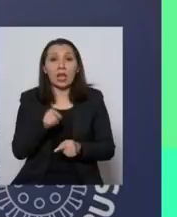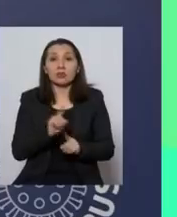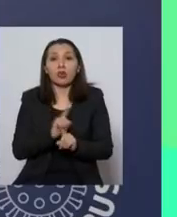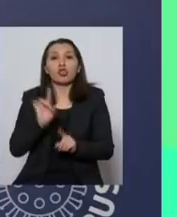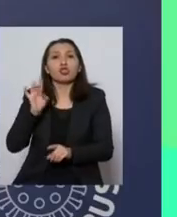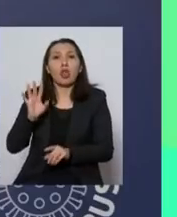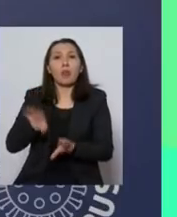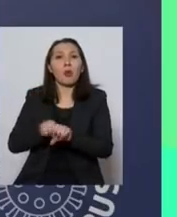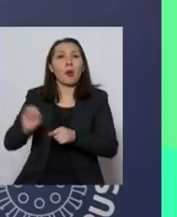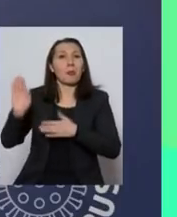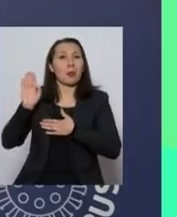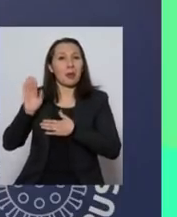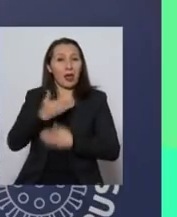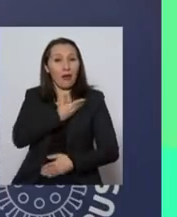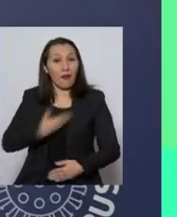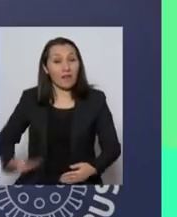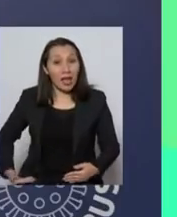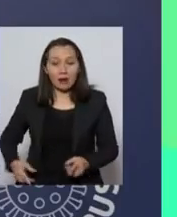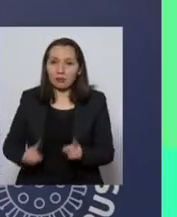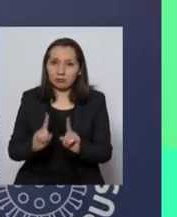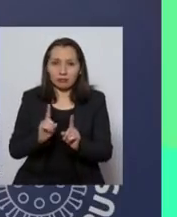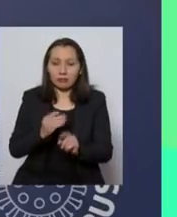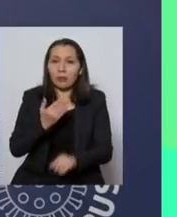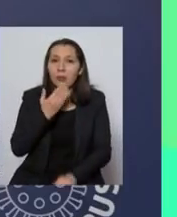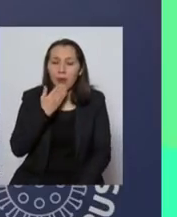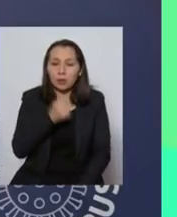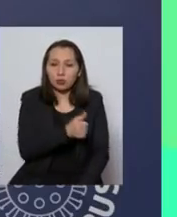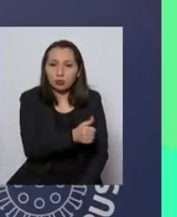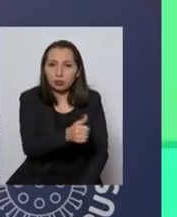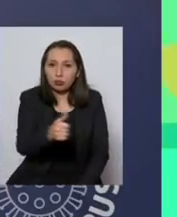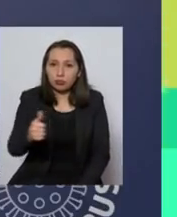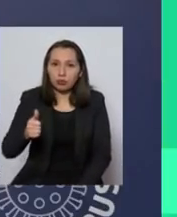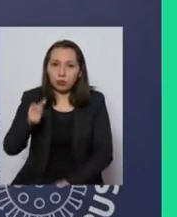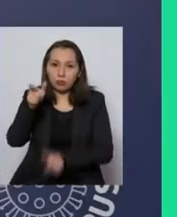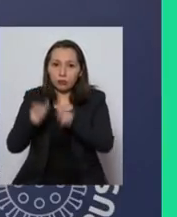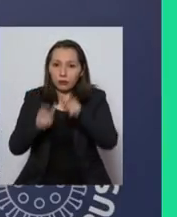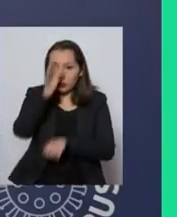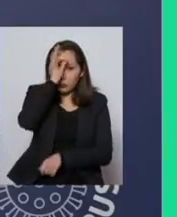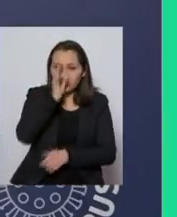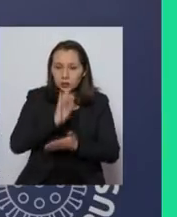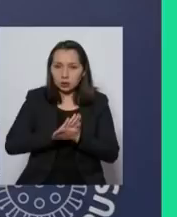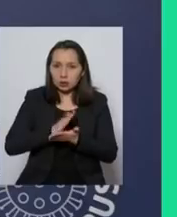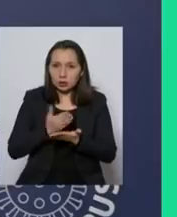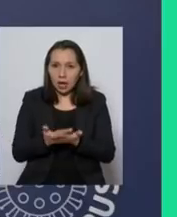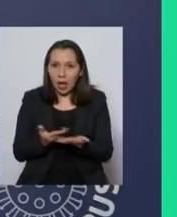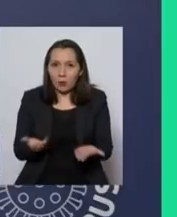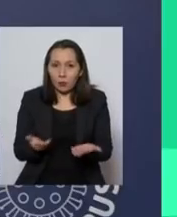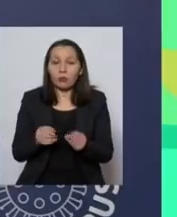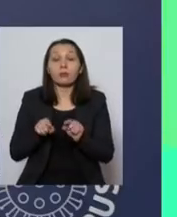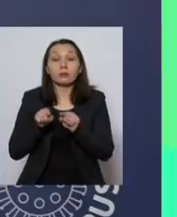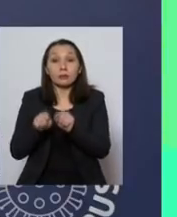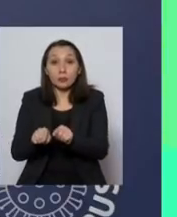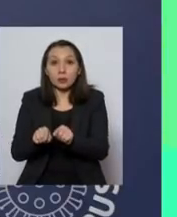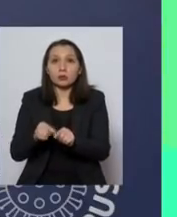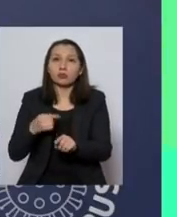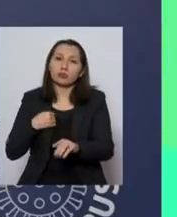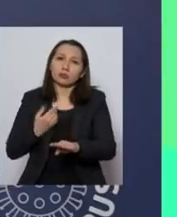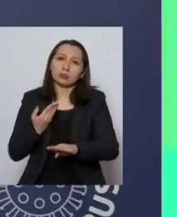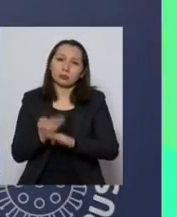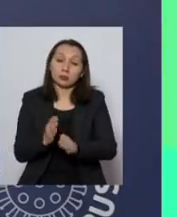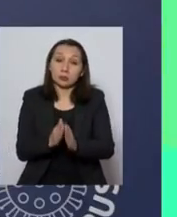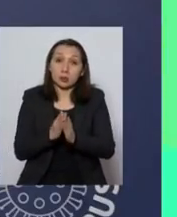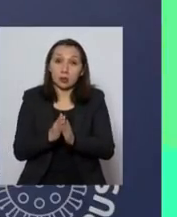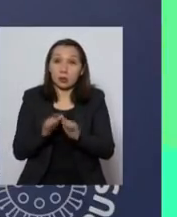es solo el compromiso del gobierno, es el compromiso también de todos los trabajadores de la salud. Y es por eso que yo les ruego,